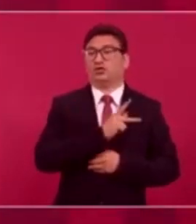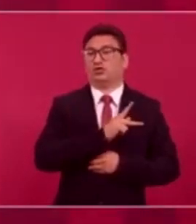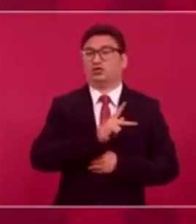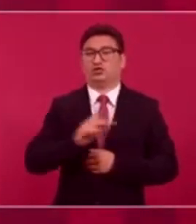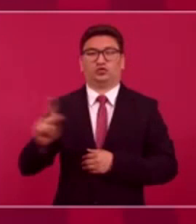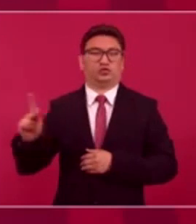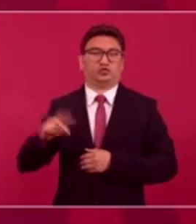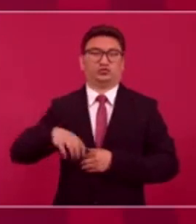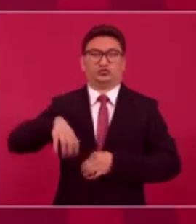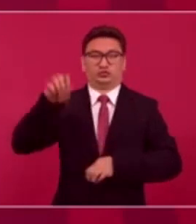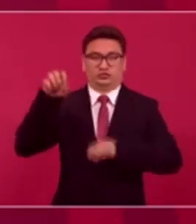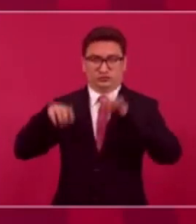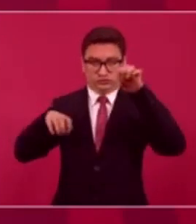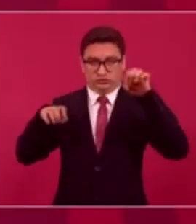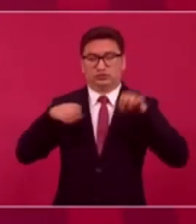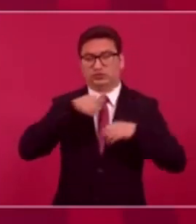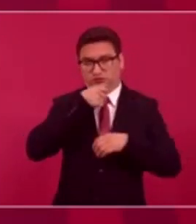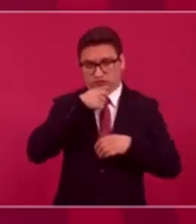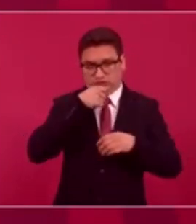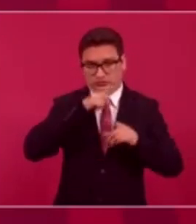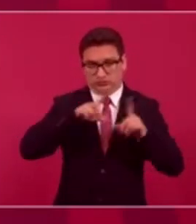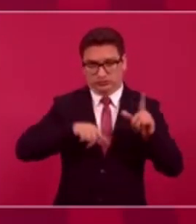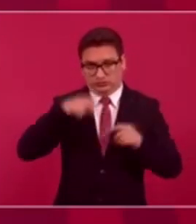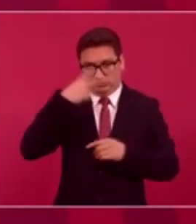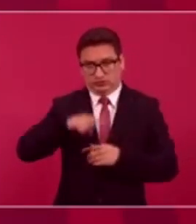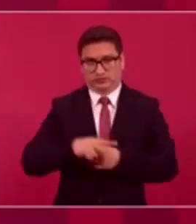mayores de México